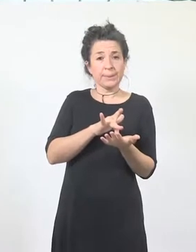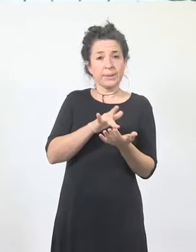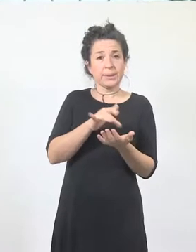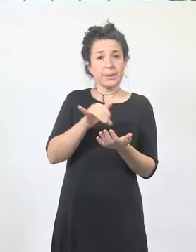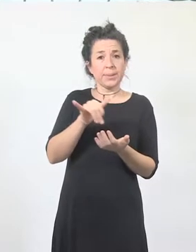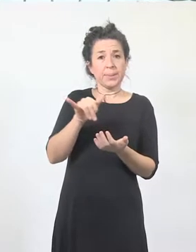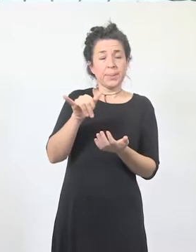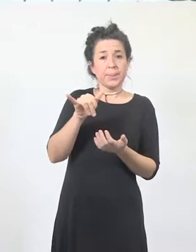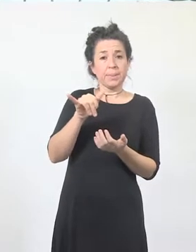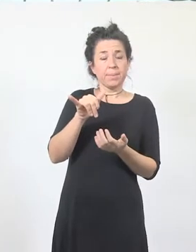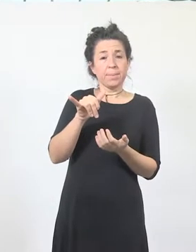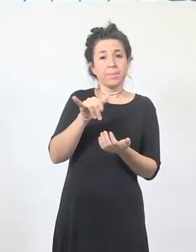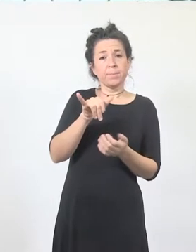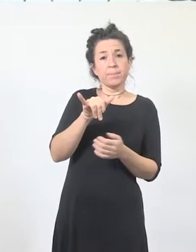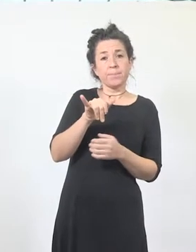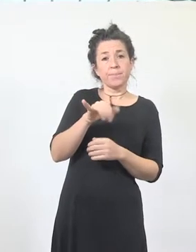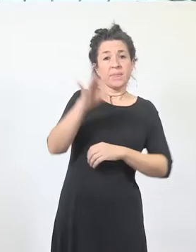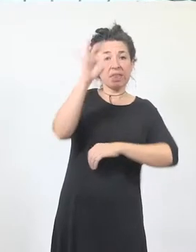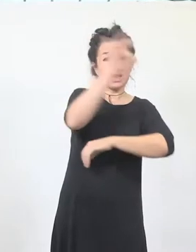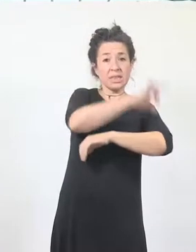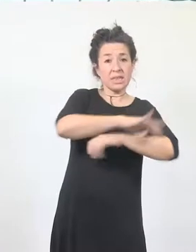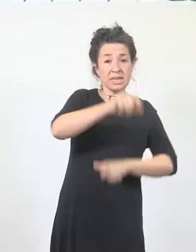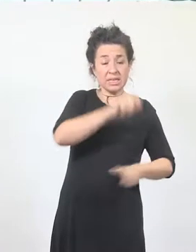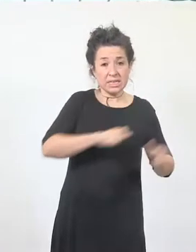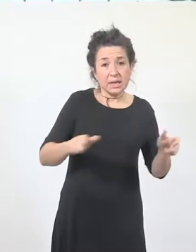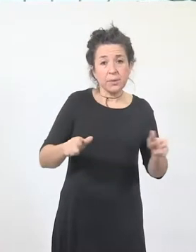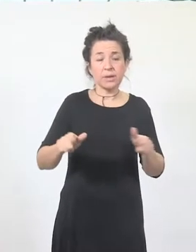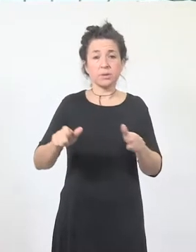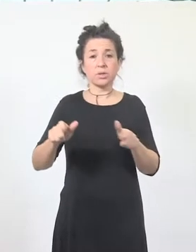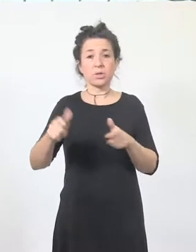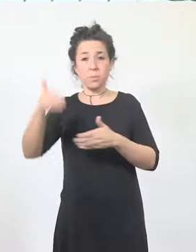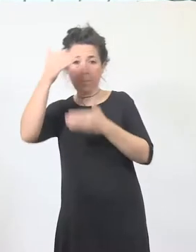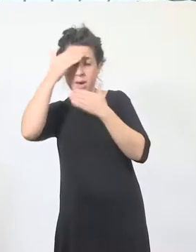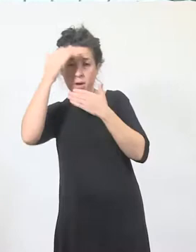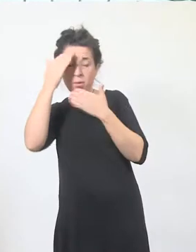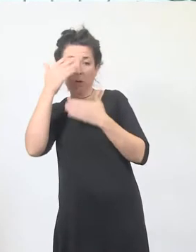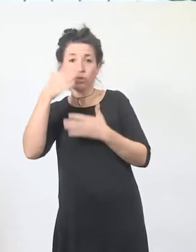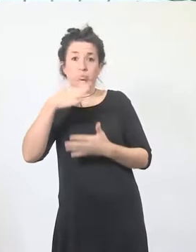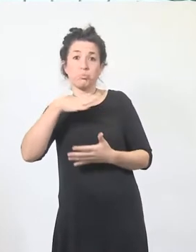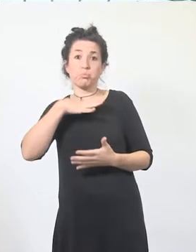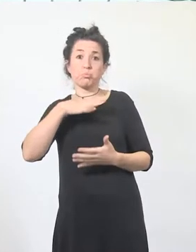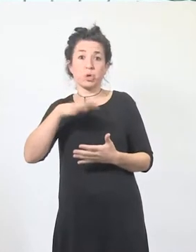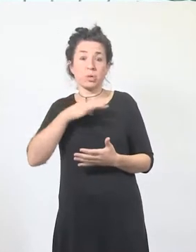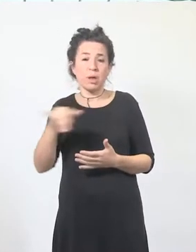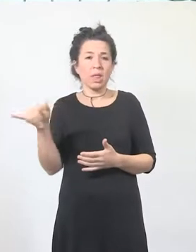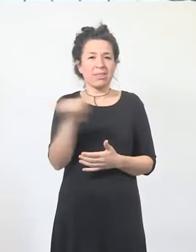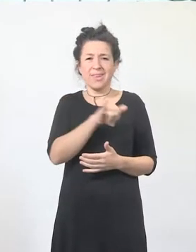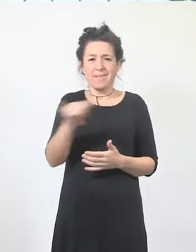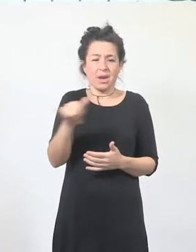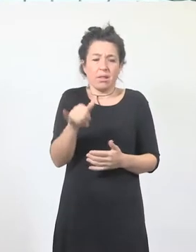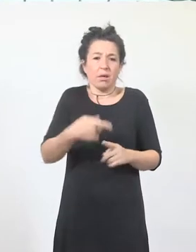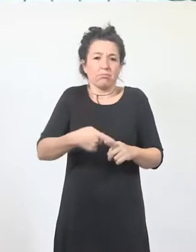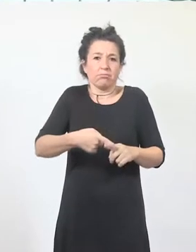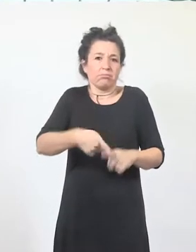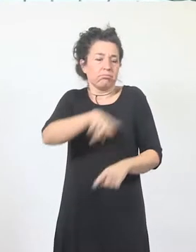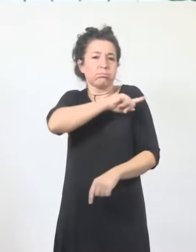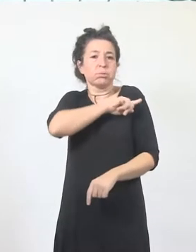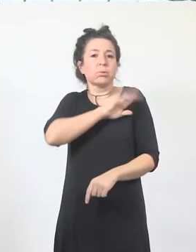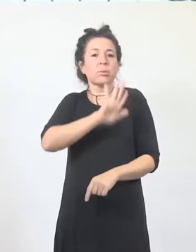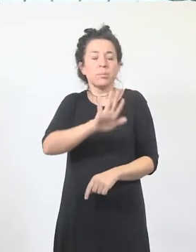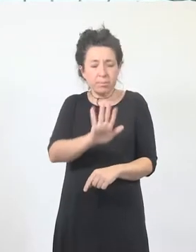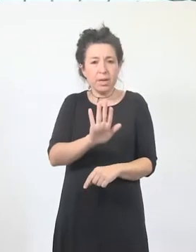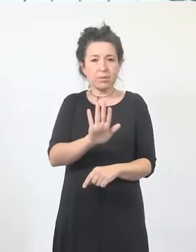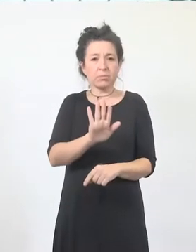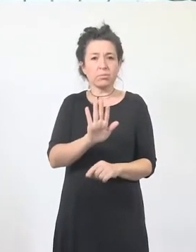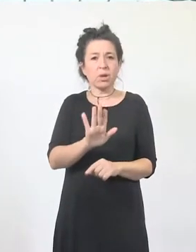las posibilidades que tienen los saharauis y las que tenía Marruecos, era enorme la diferencia.